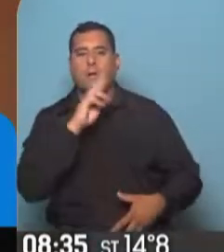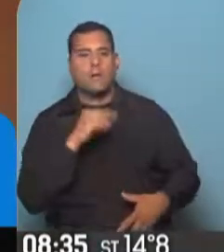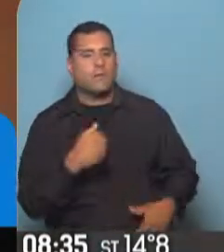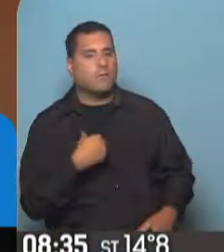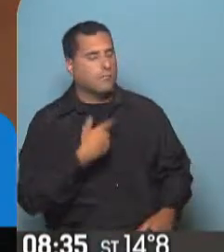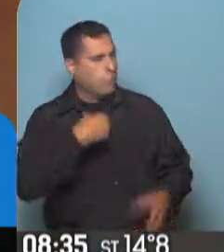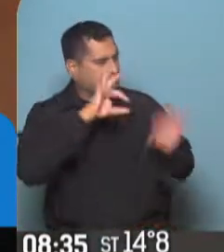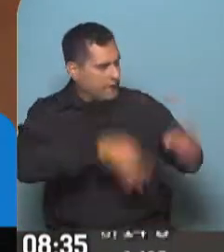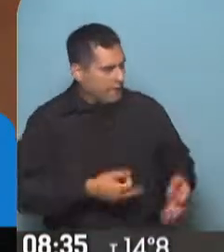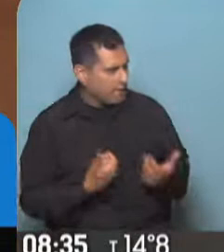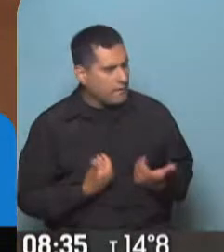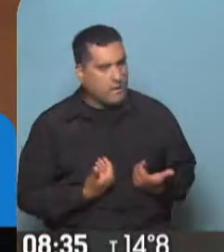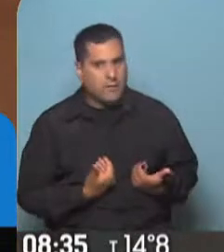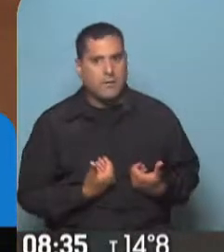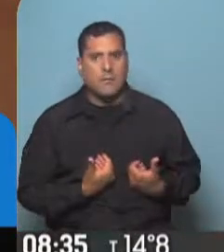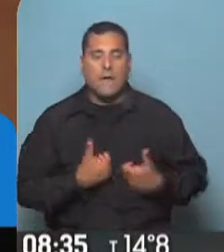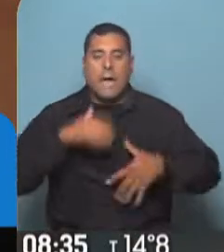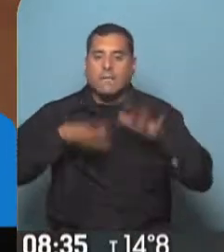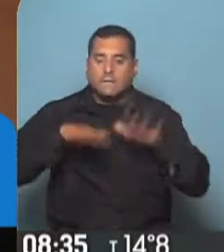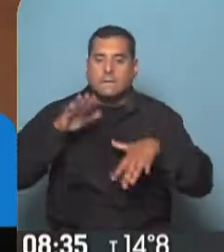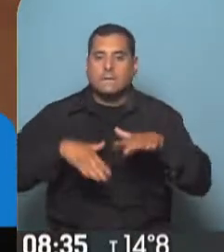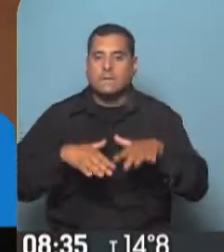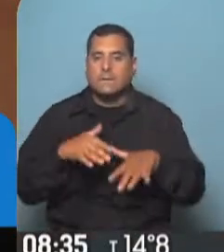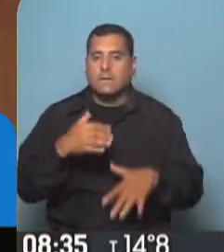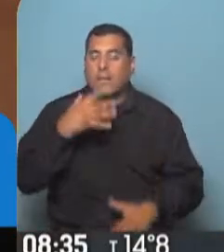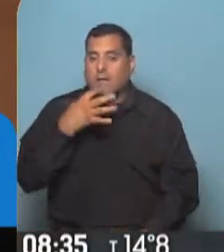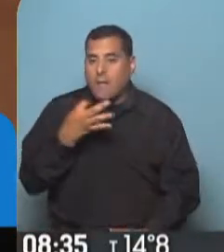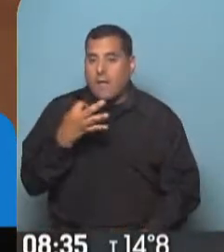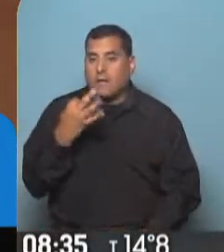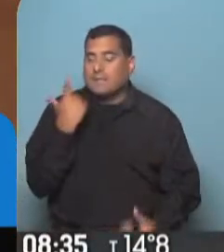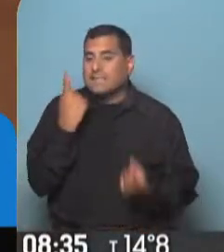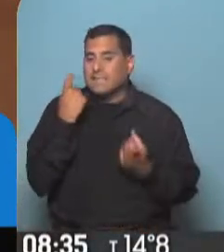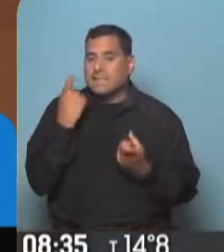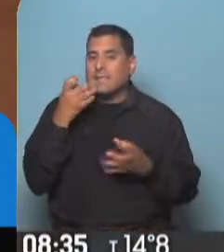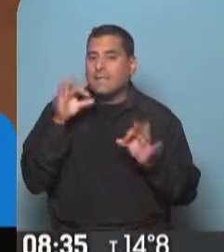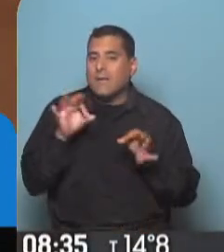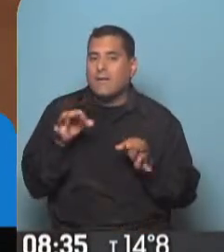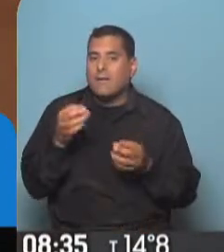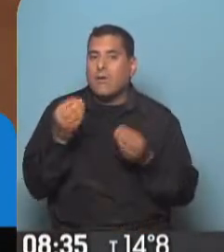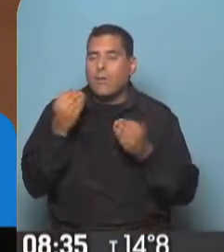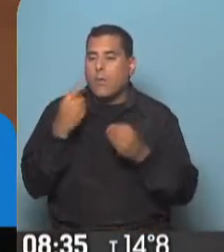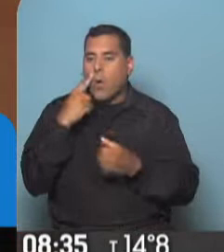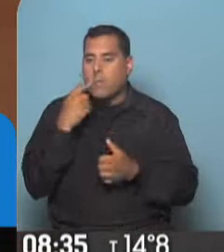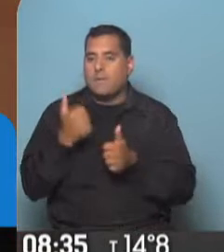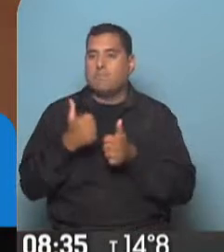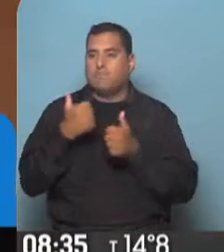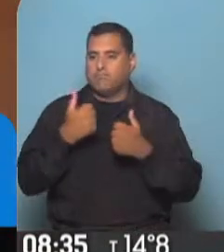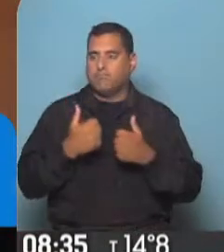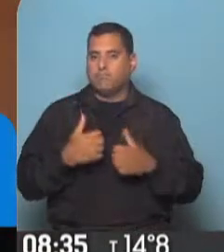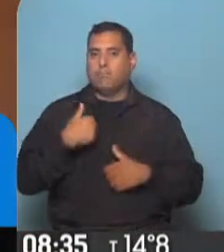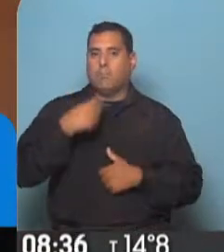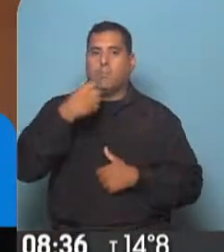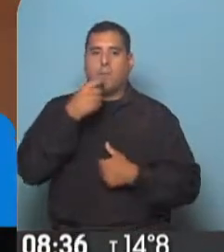vos tenés que saber lo que hacer pero en muchos casos es realmente que no hay nada la necesidad de saber cómo ubicarse frente a una mujer